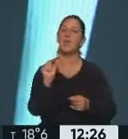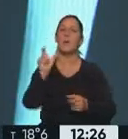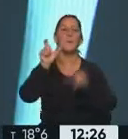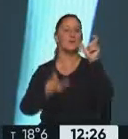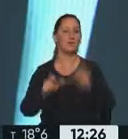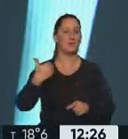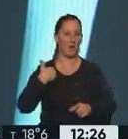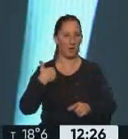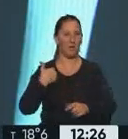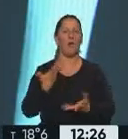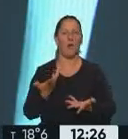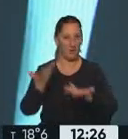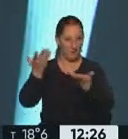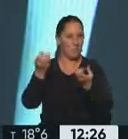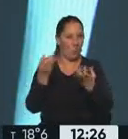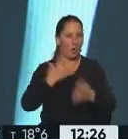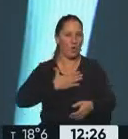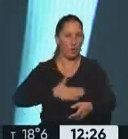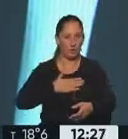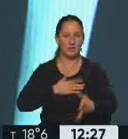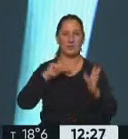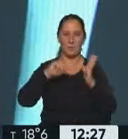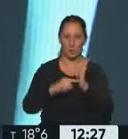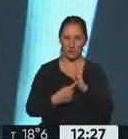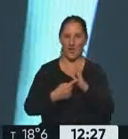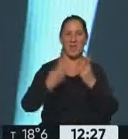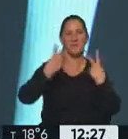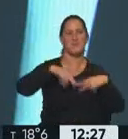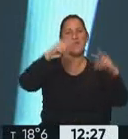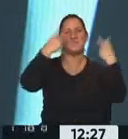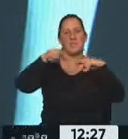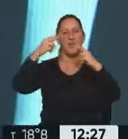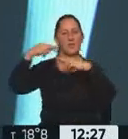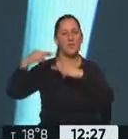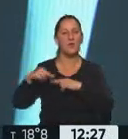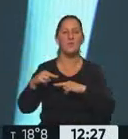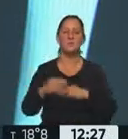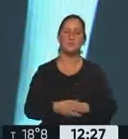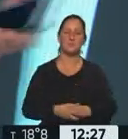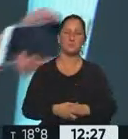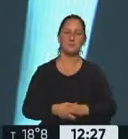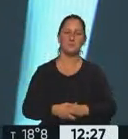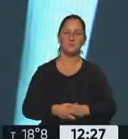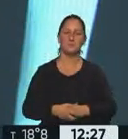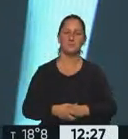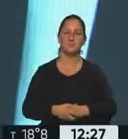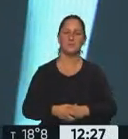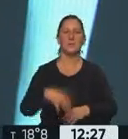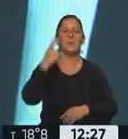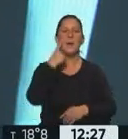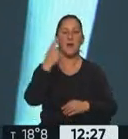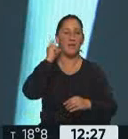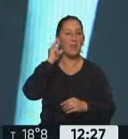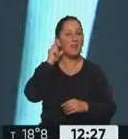Y eso será bienvenido, por supuesto. Está en Buenos Aires, está recorriendo locaciones, lo tenemos, por supuesto, para ver en estos